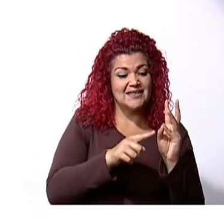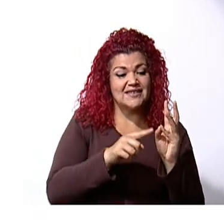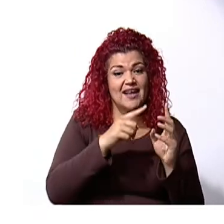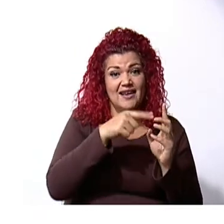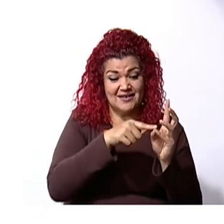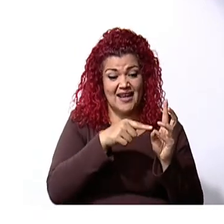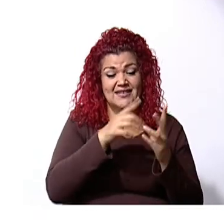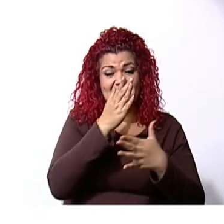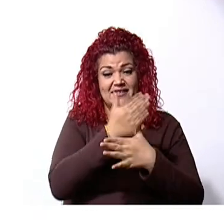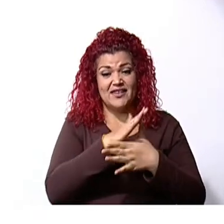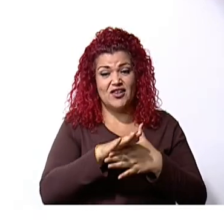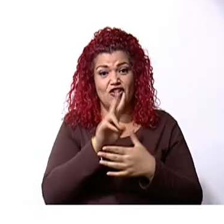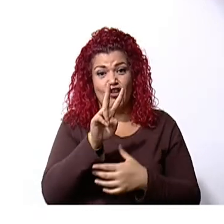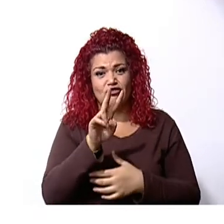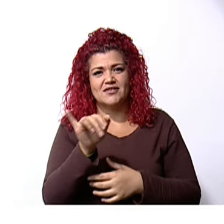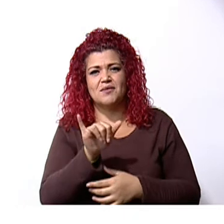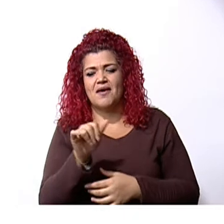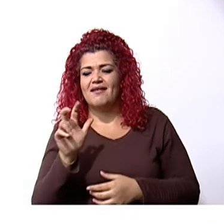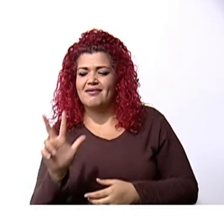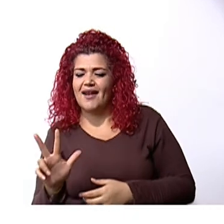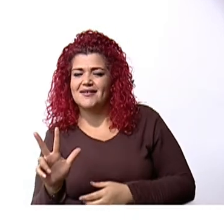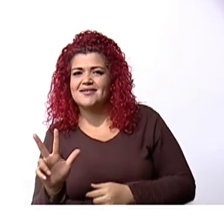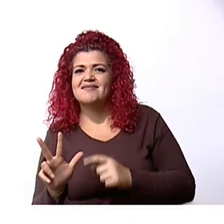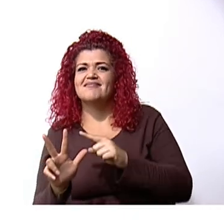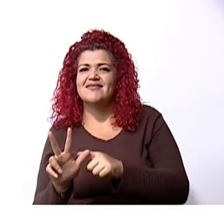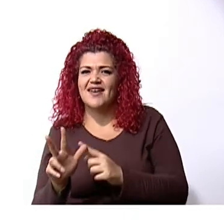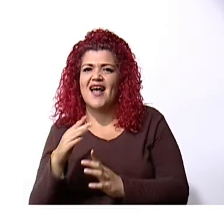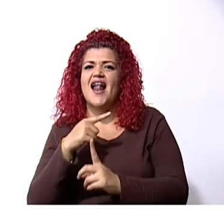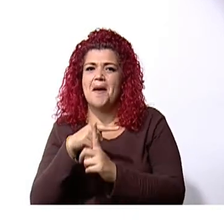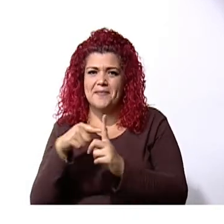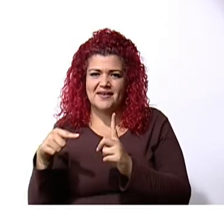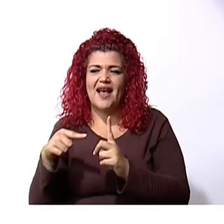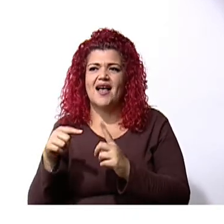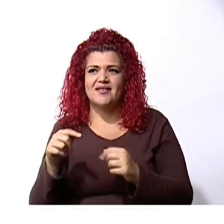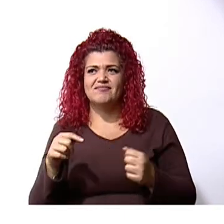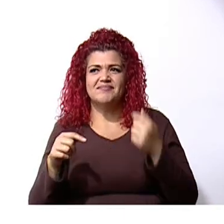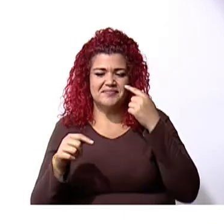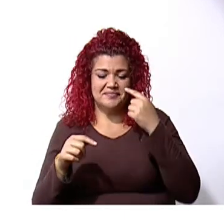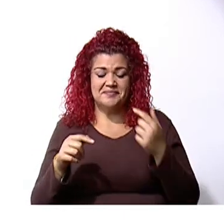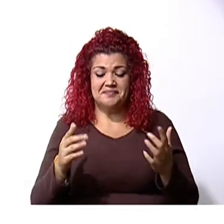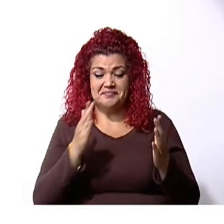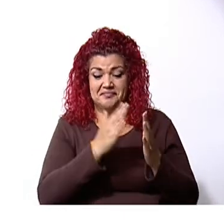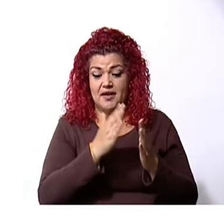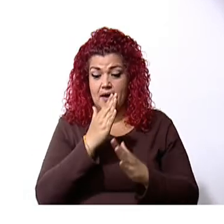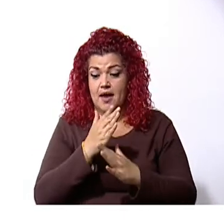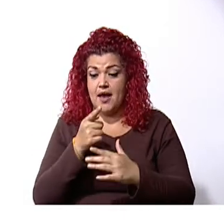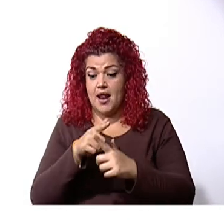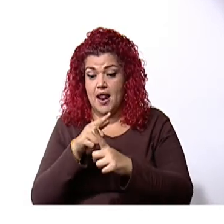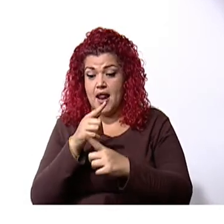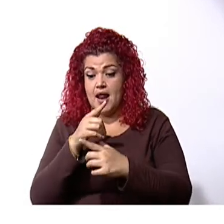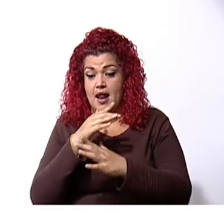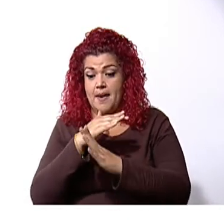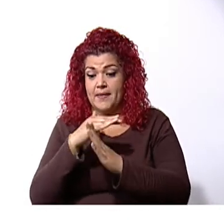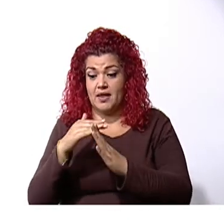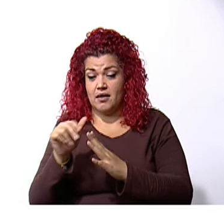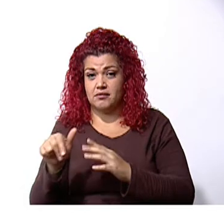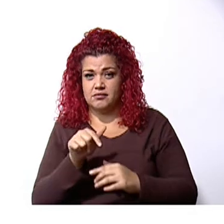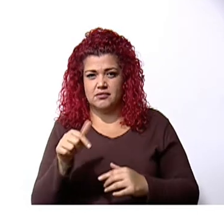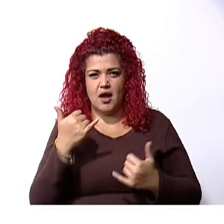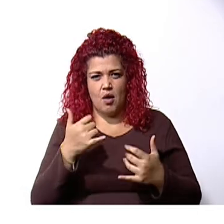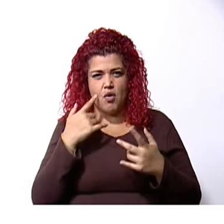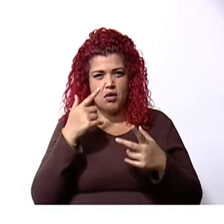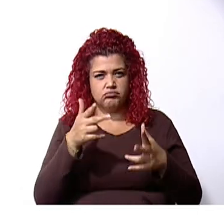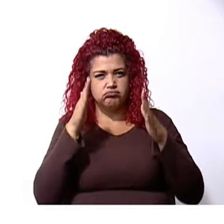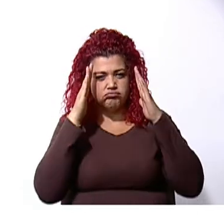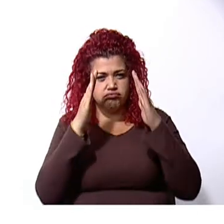2 es igual a 3. Correcto. Ahora, observen, papás y mamás,